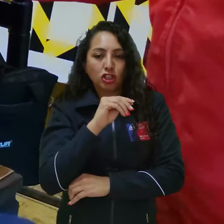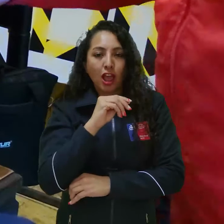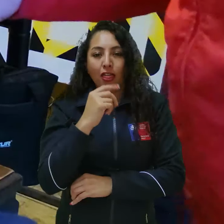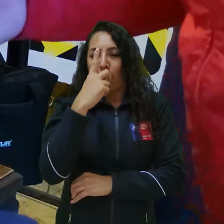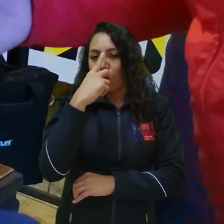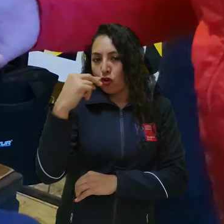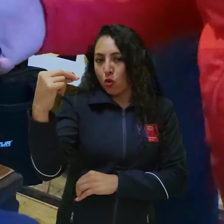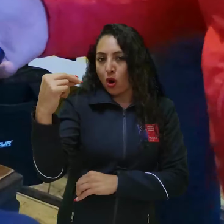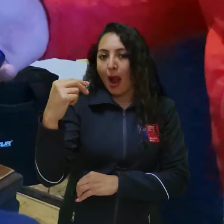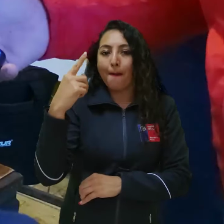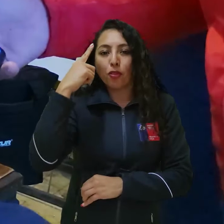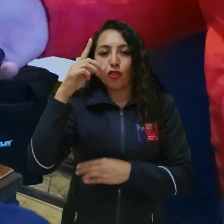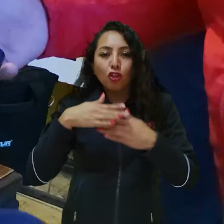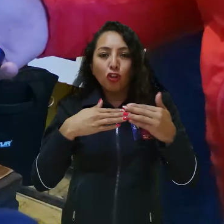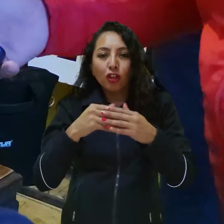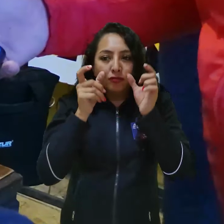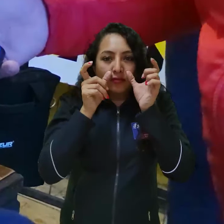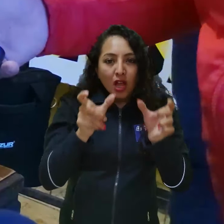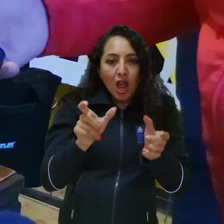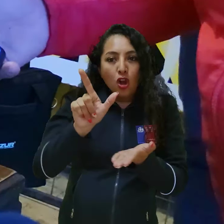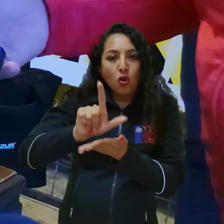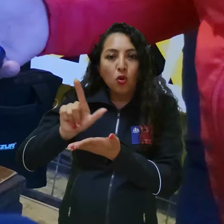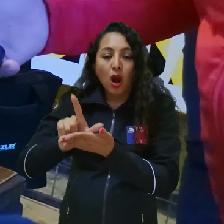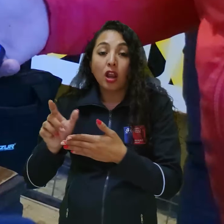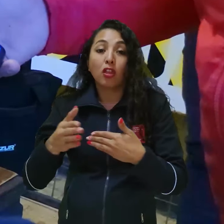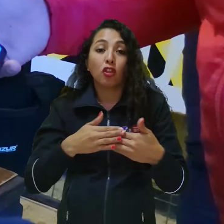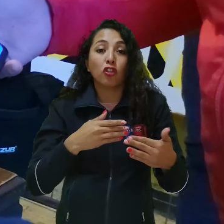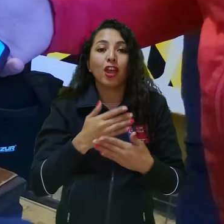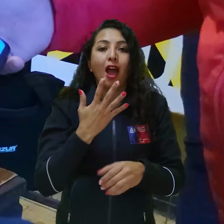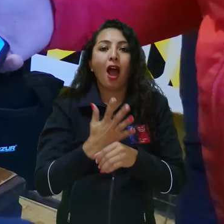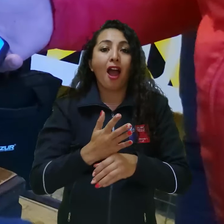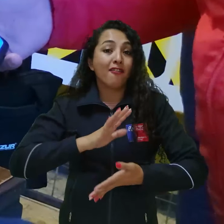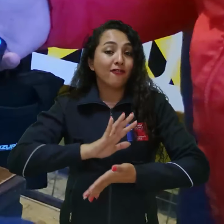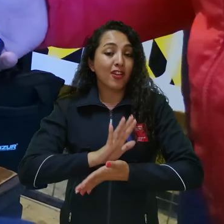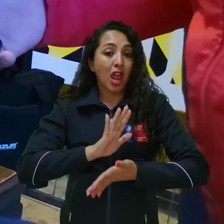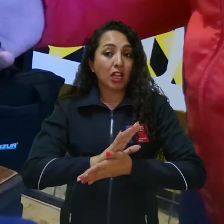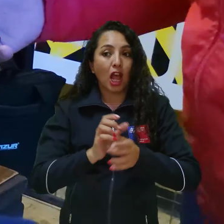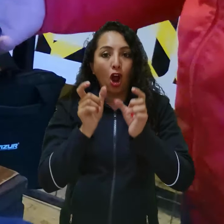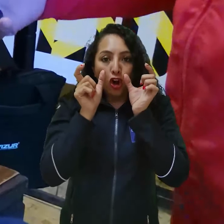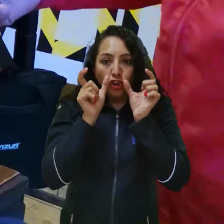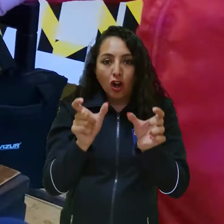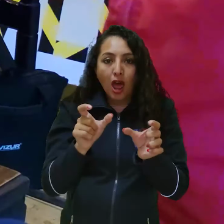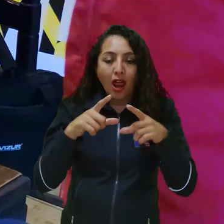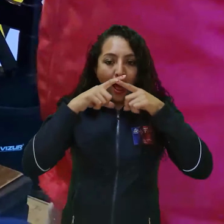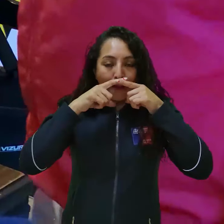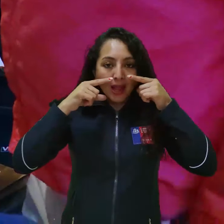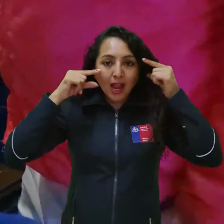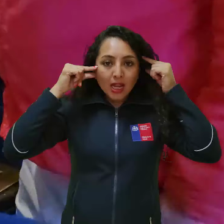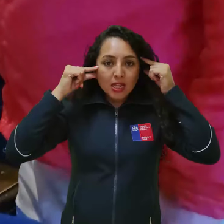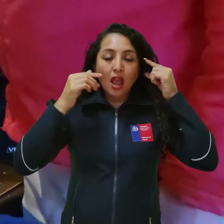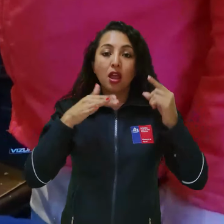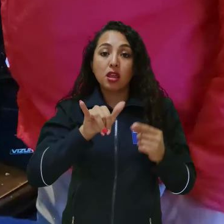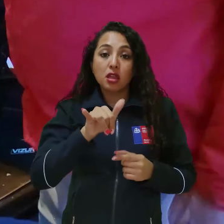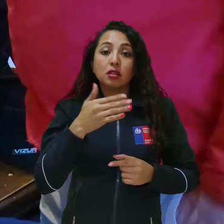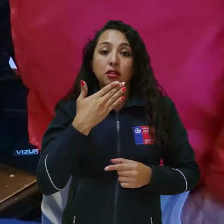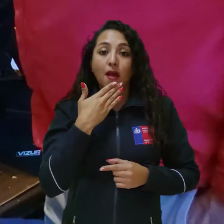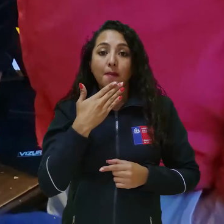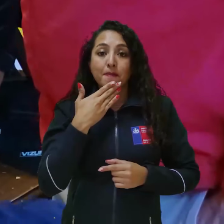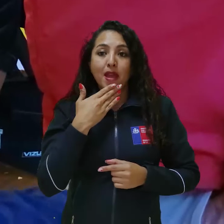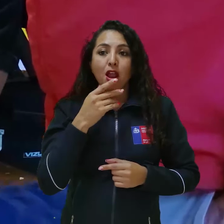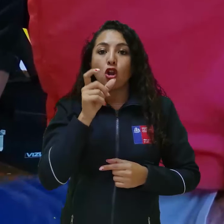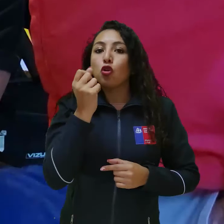de Halloween, de Noche de Brujas, en que vamos a estar fiscalizando en los locales que se van a realizar fiestas. Vamos a controlar el uso de